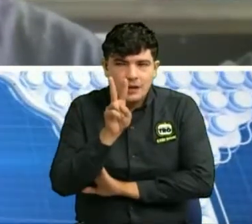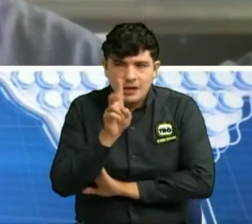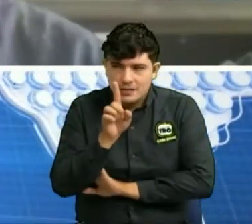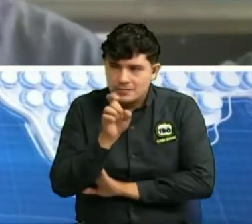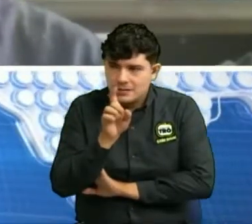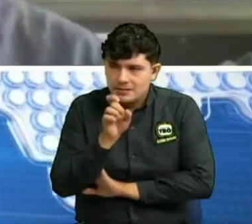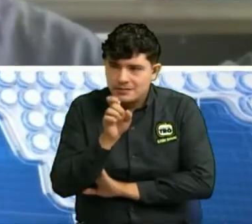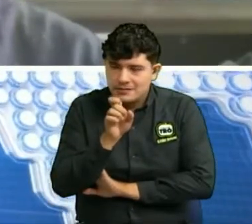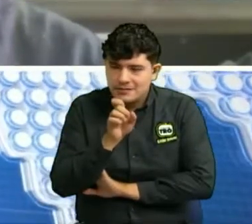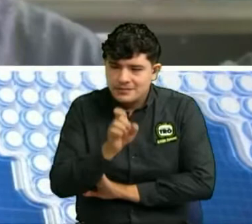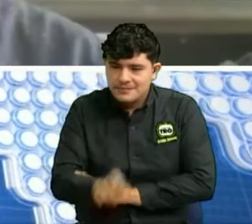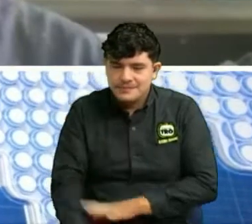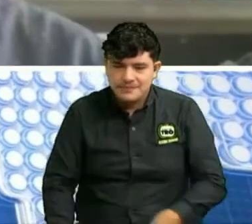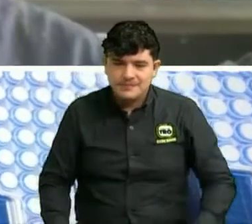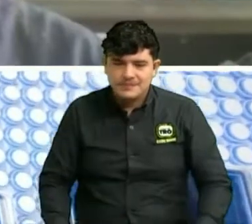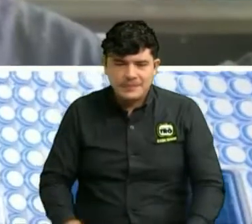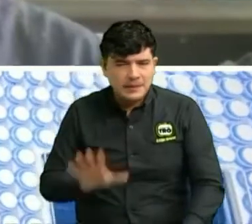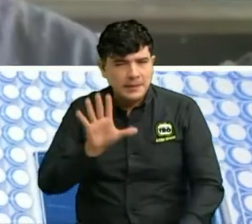1.300, un momentico.